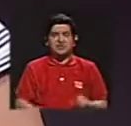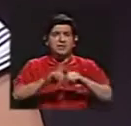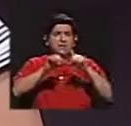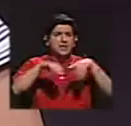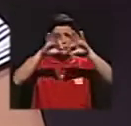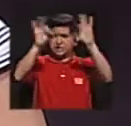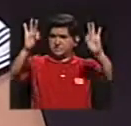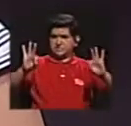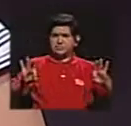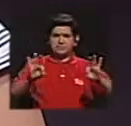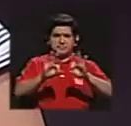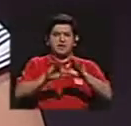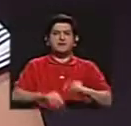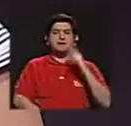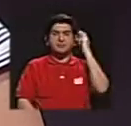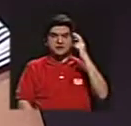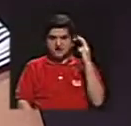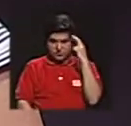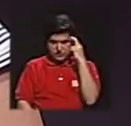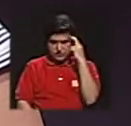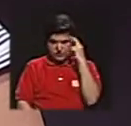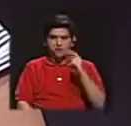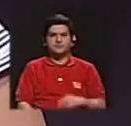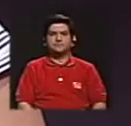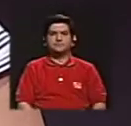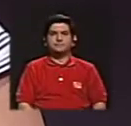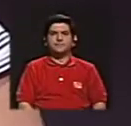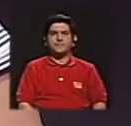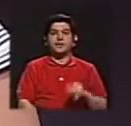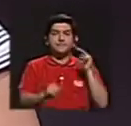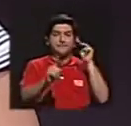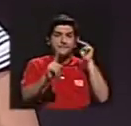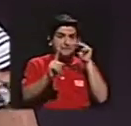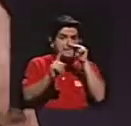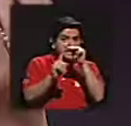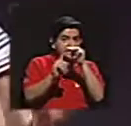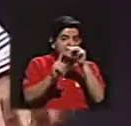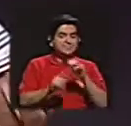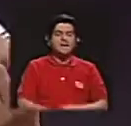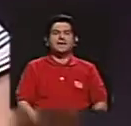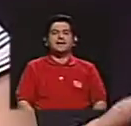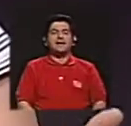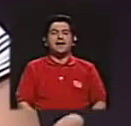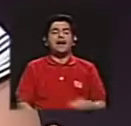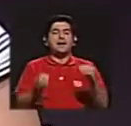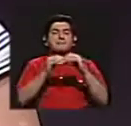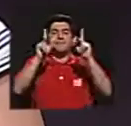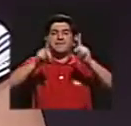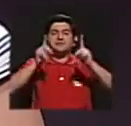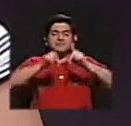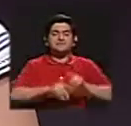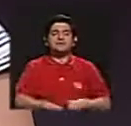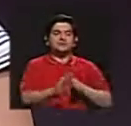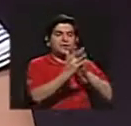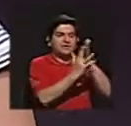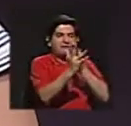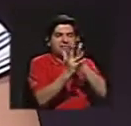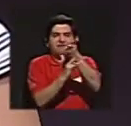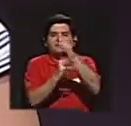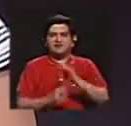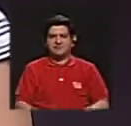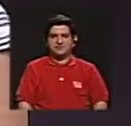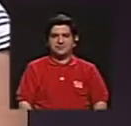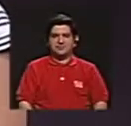imágenes. Y por esta razón, el mensaje es más llegadero a más gente. Entonces, en